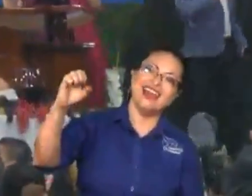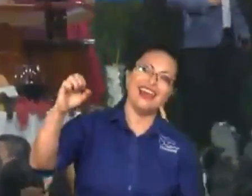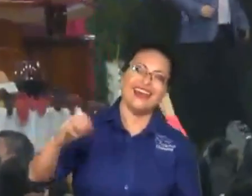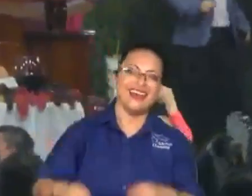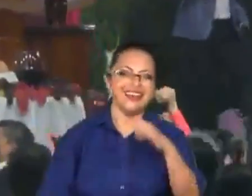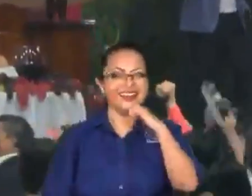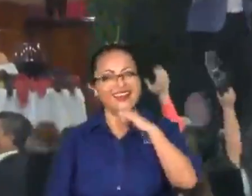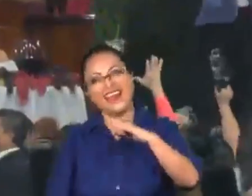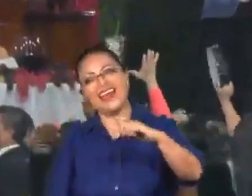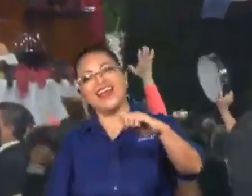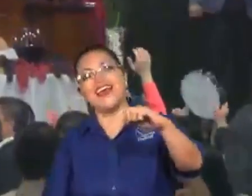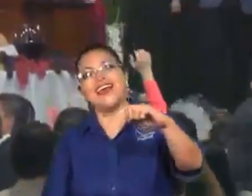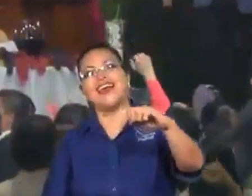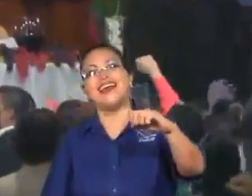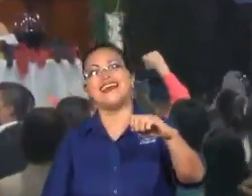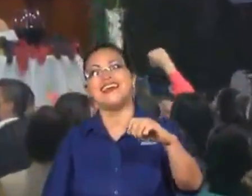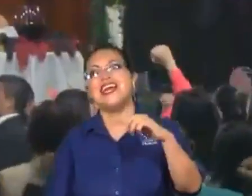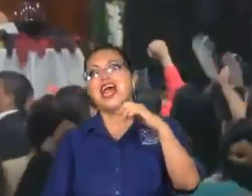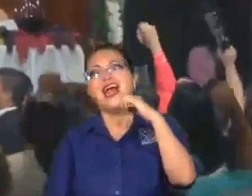Declaramos libertad.